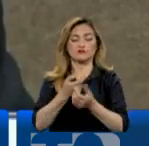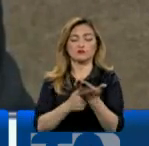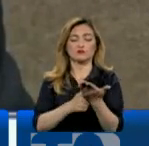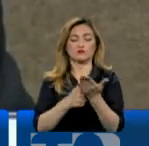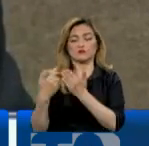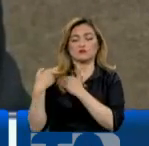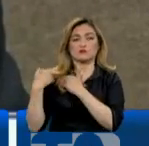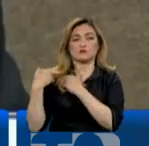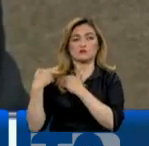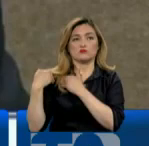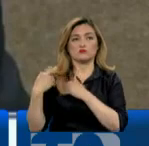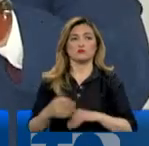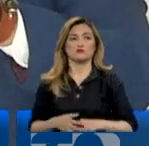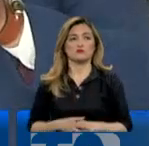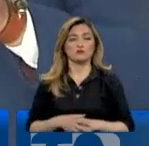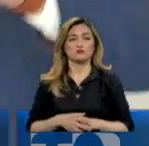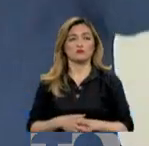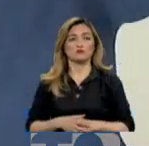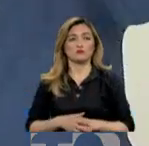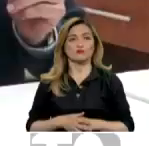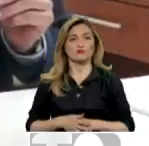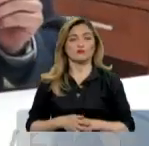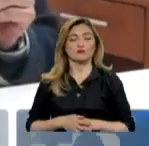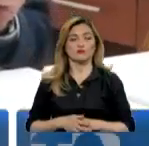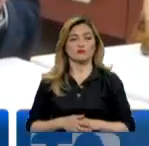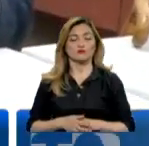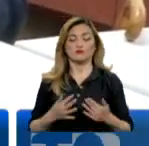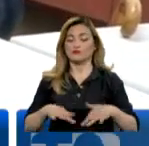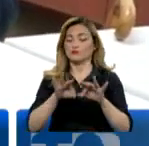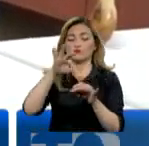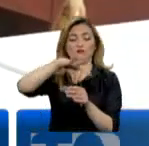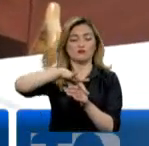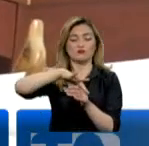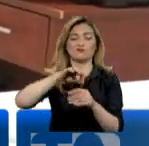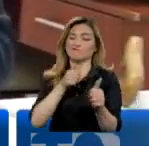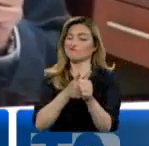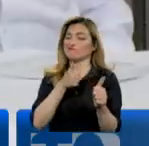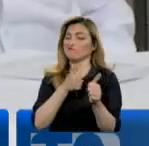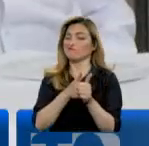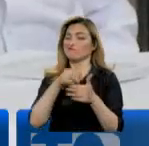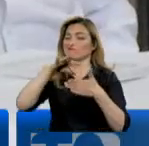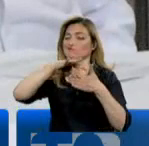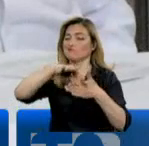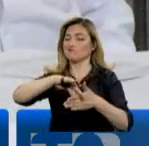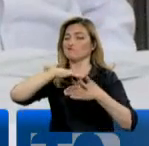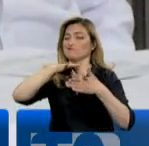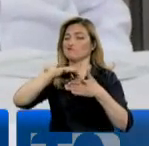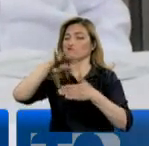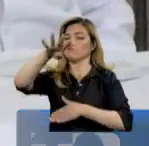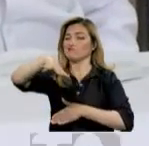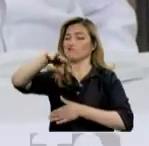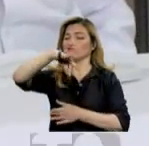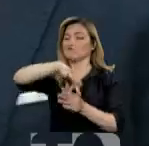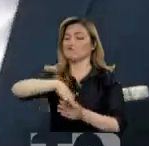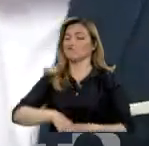responsable y pormenorizado así este punto trascendental para las elecciones que se aproximan quedó un pendiente a cuatro meses del